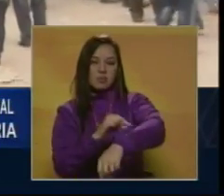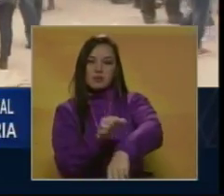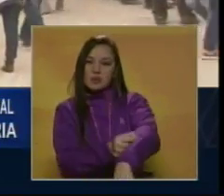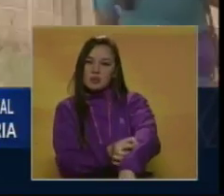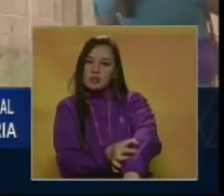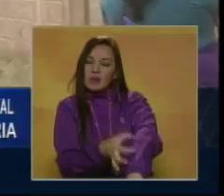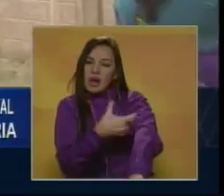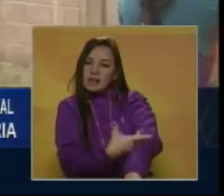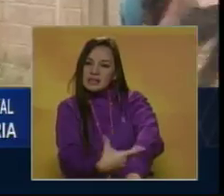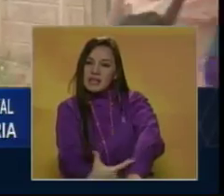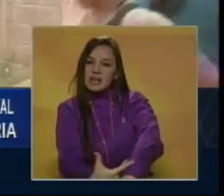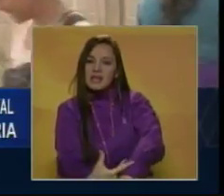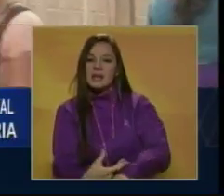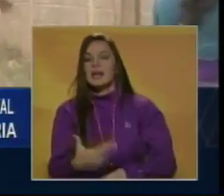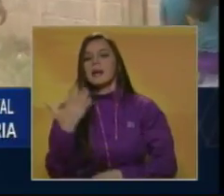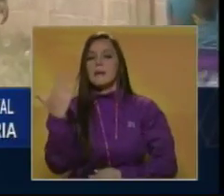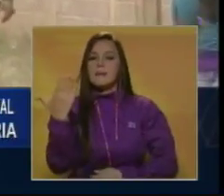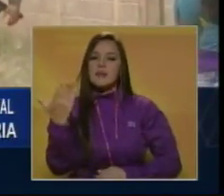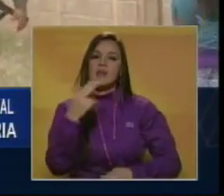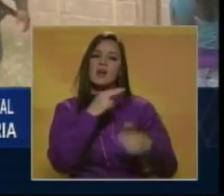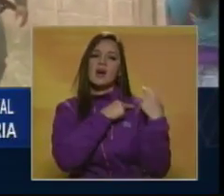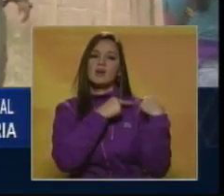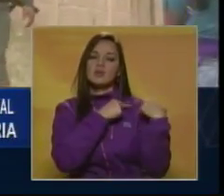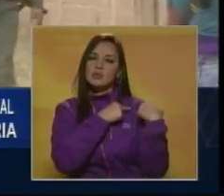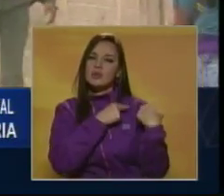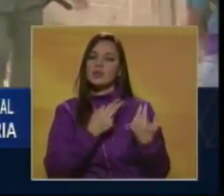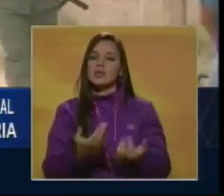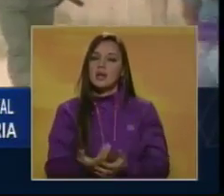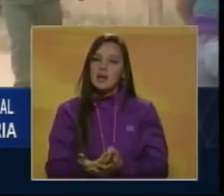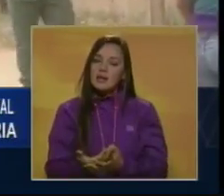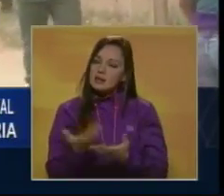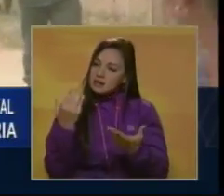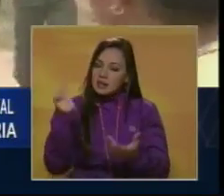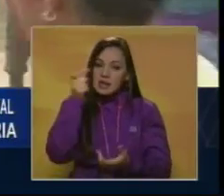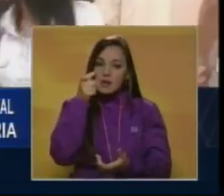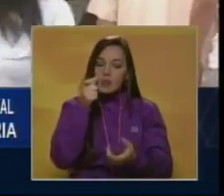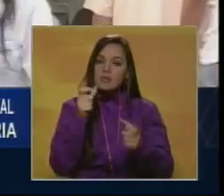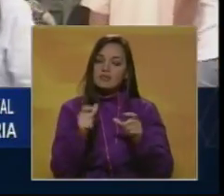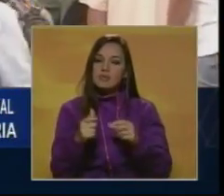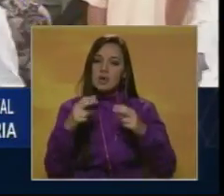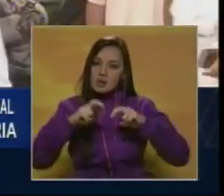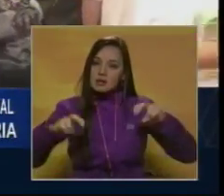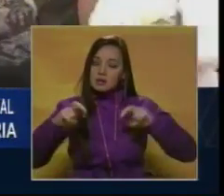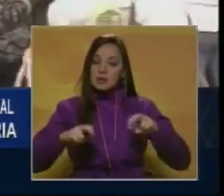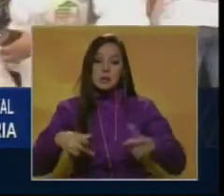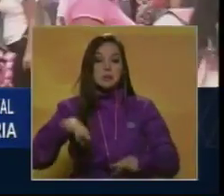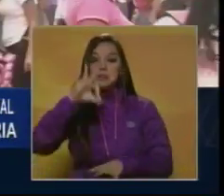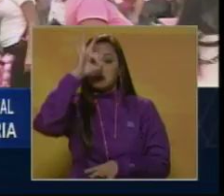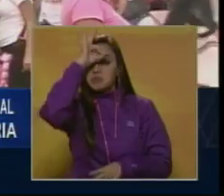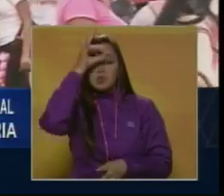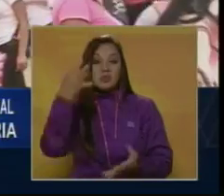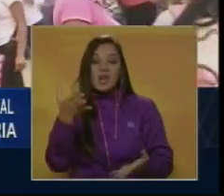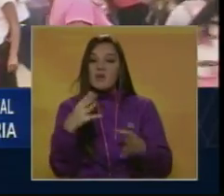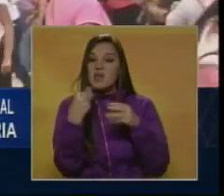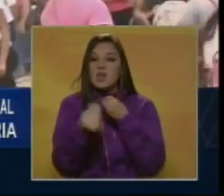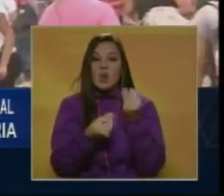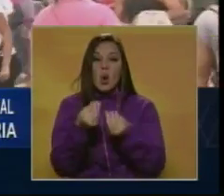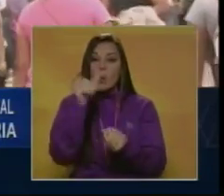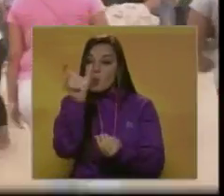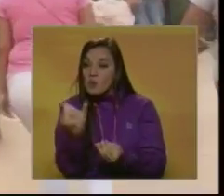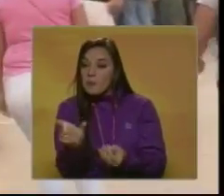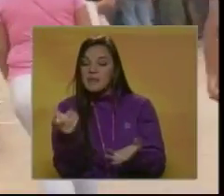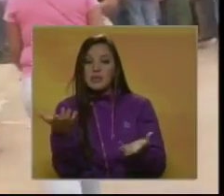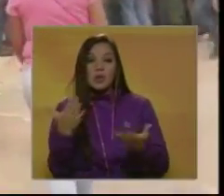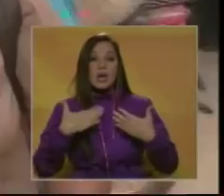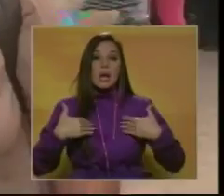por lo que exigieron a las autoridades tomen cartas en el asunto. Señalaron que hasta los momentos desconocen el estado de los reclusos que resultaron heridos